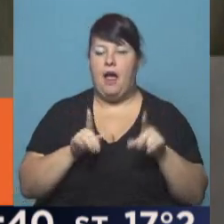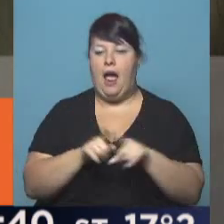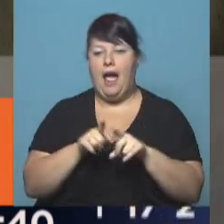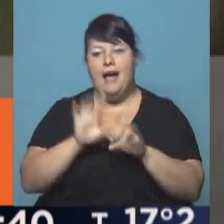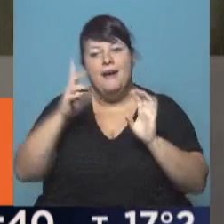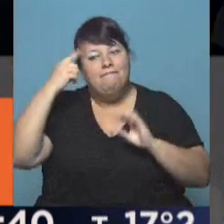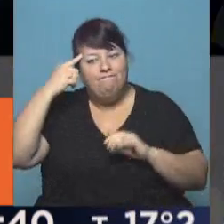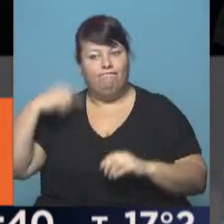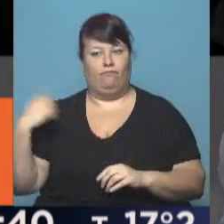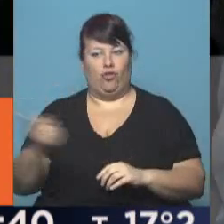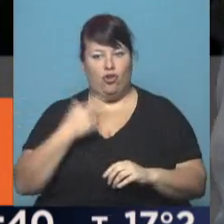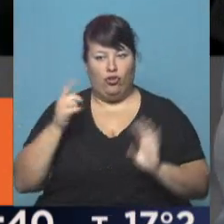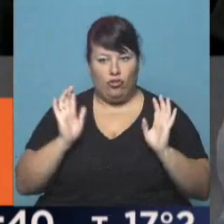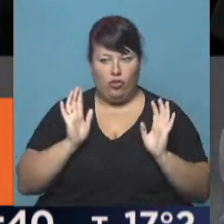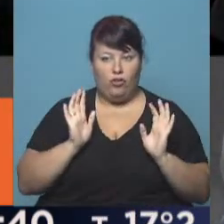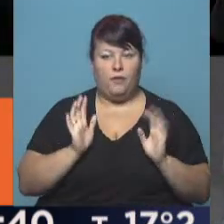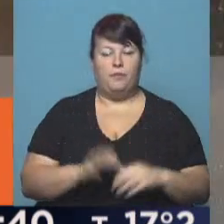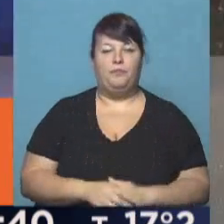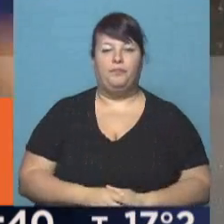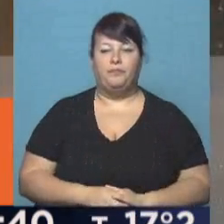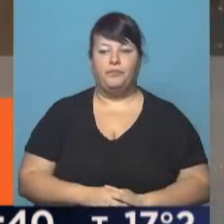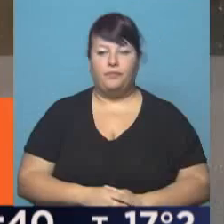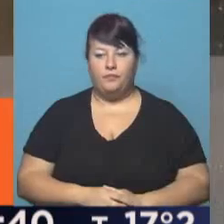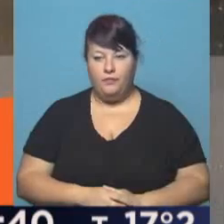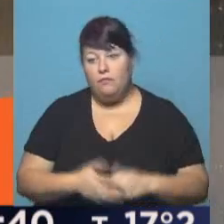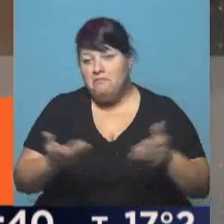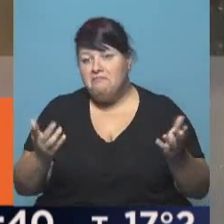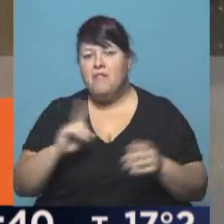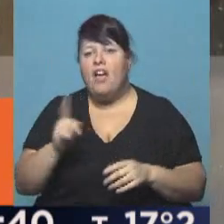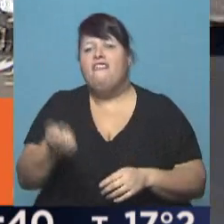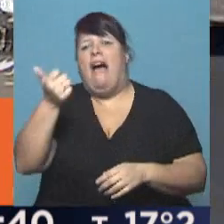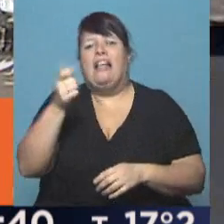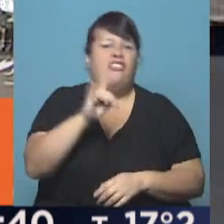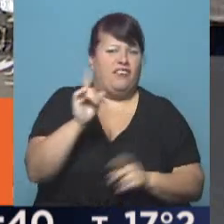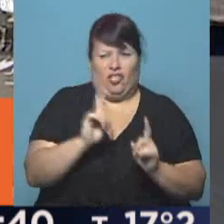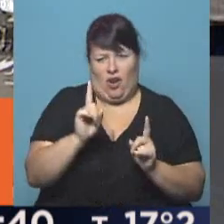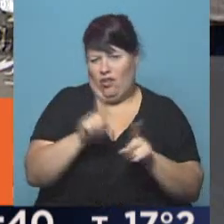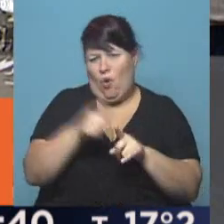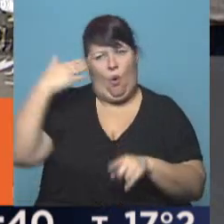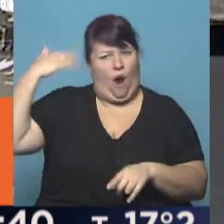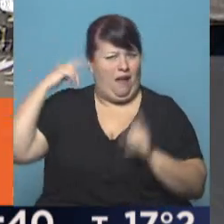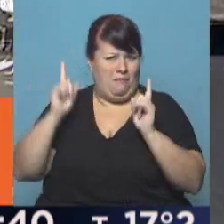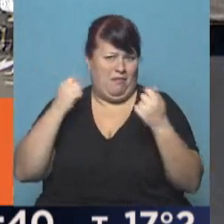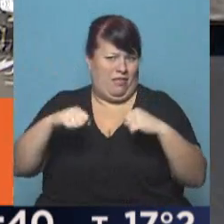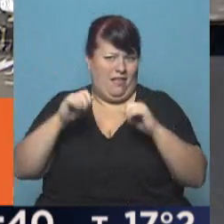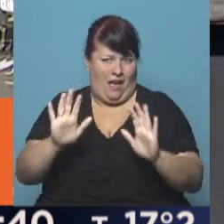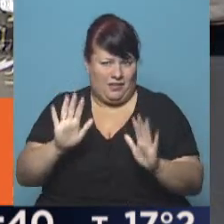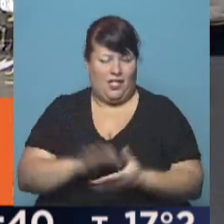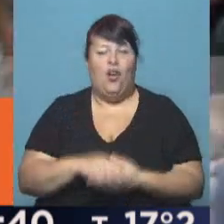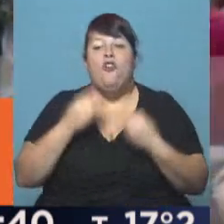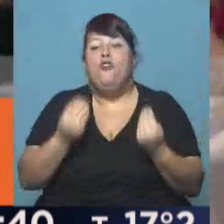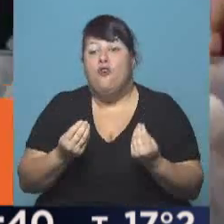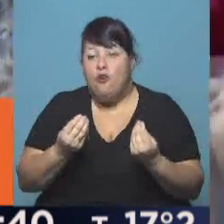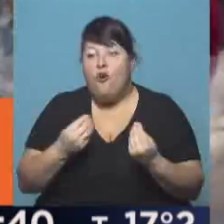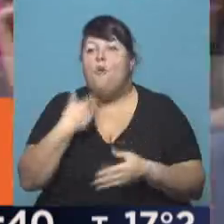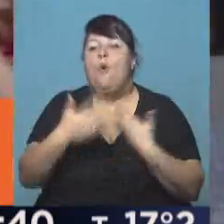la idea que tenemos. Y bueno, no es ni más fácil ni más difícil que todas las demás cosas del entrenador. ¿Cómo, precisamente,